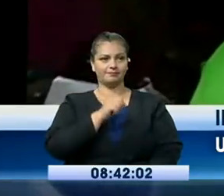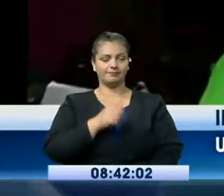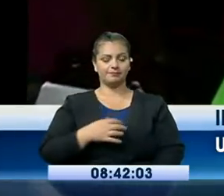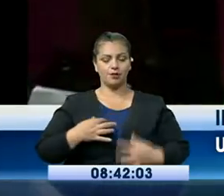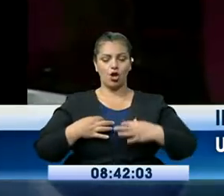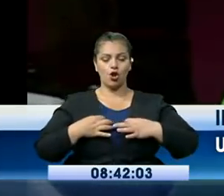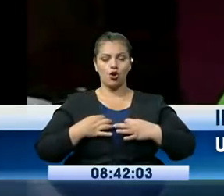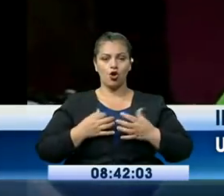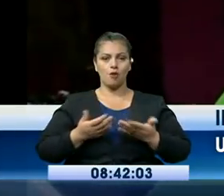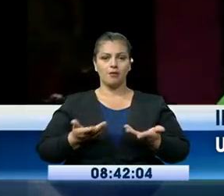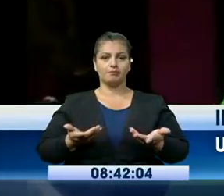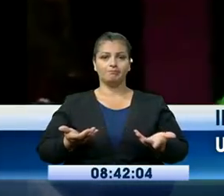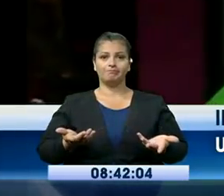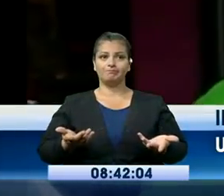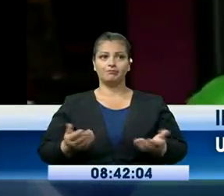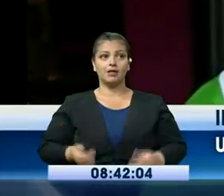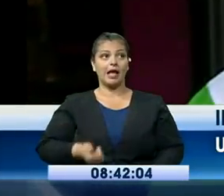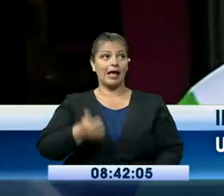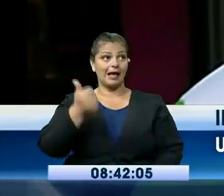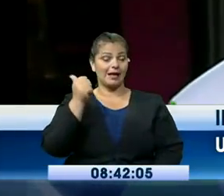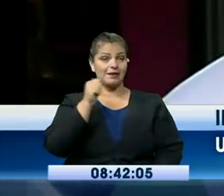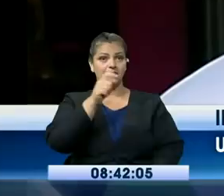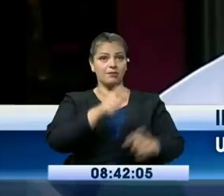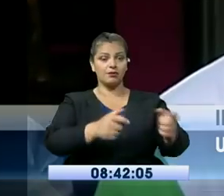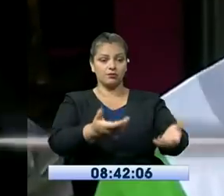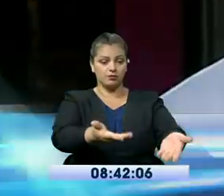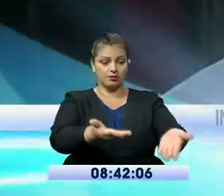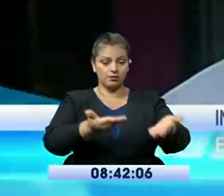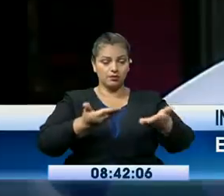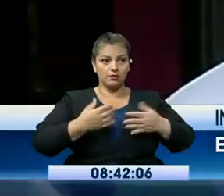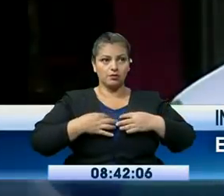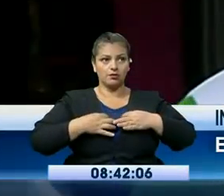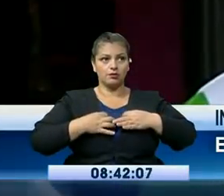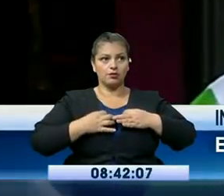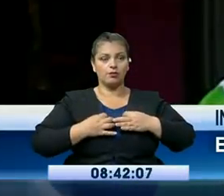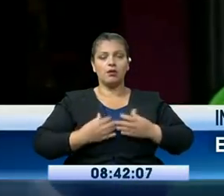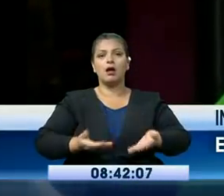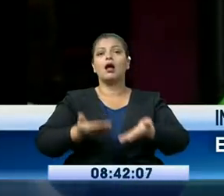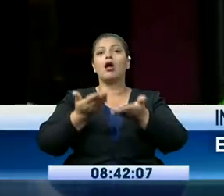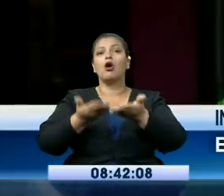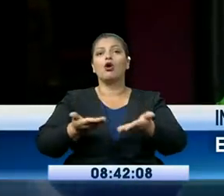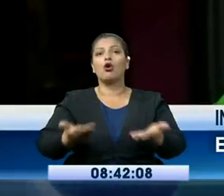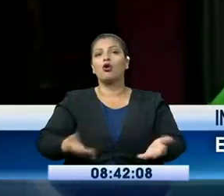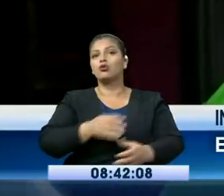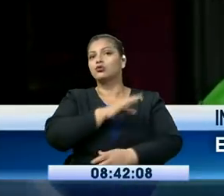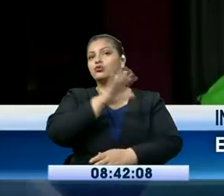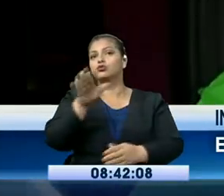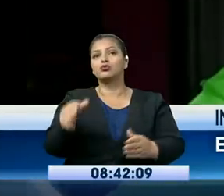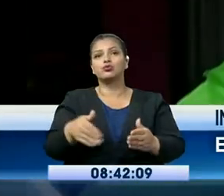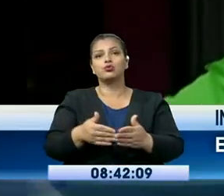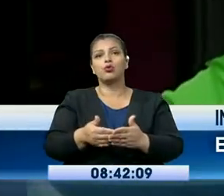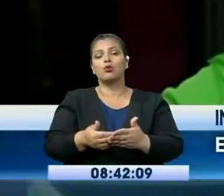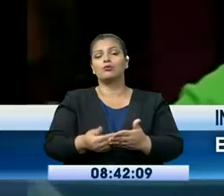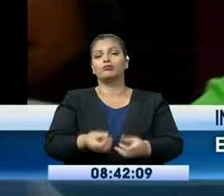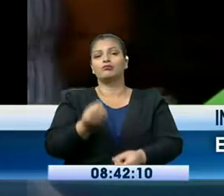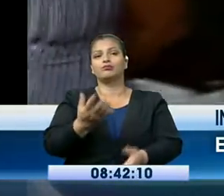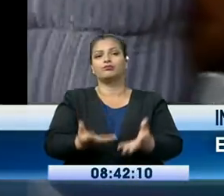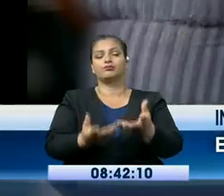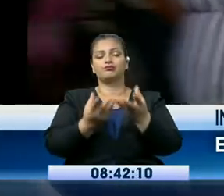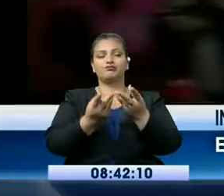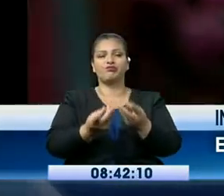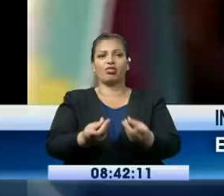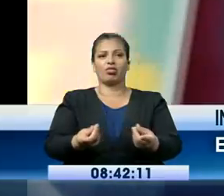casa con toques más y gracias a dios que